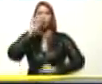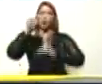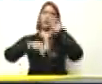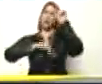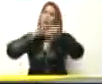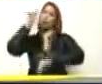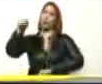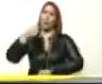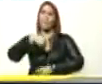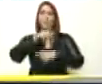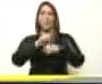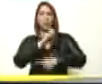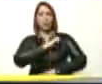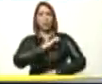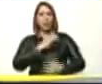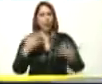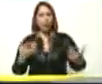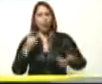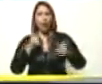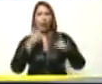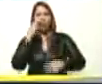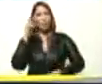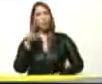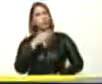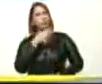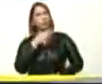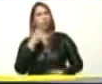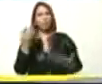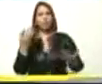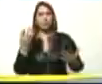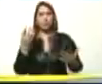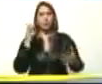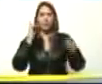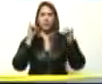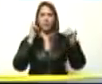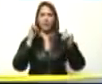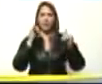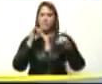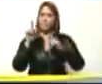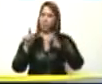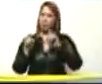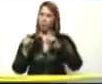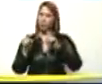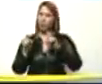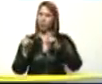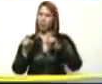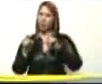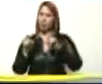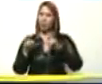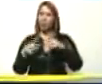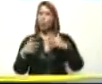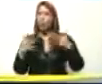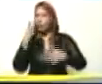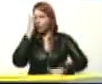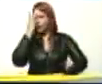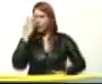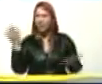1 de enero y alguien voltea en la fiesta y pregunta ¿pa' ¿cuándo es carnaval?